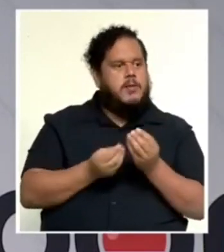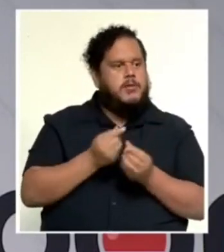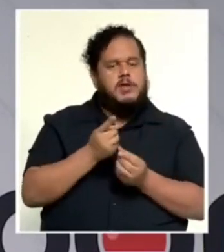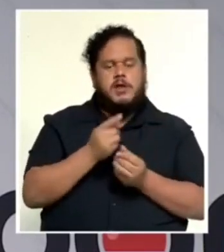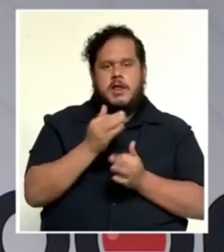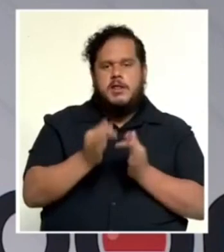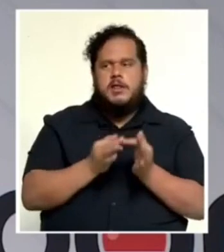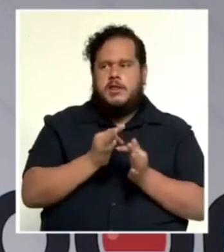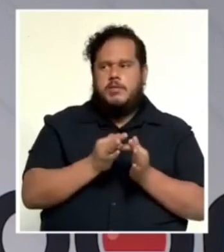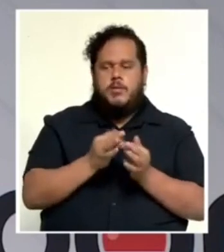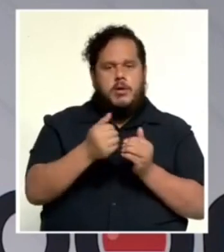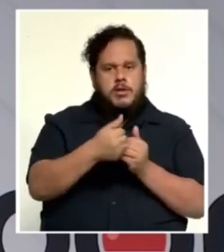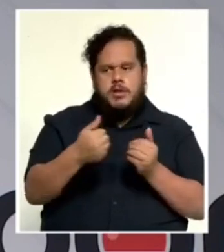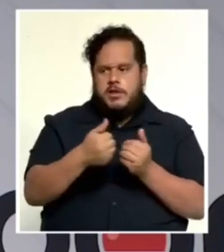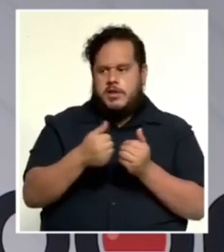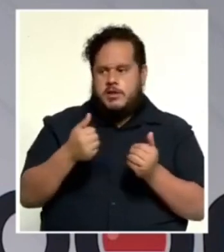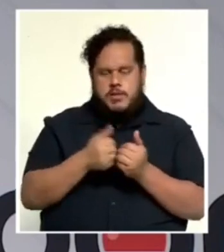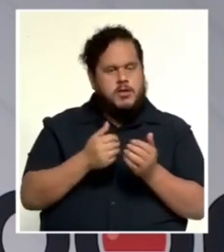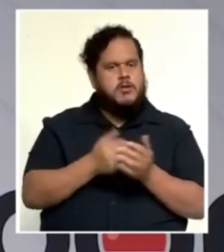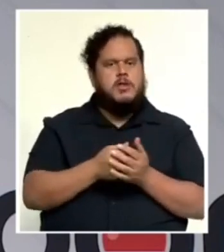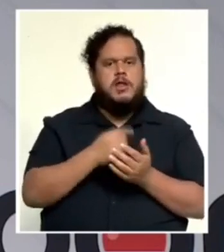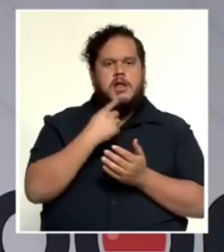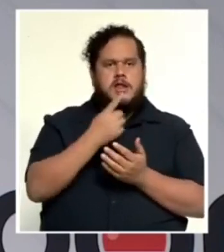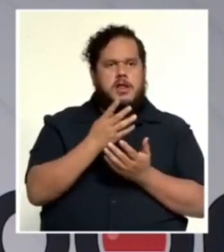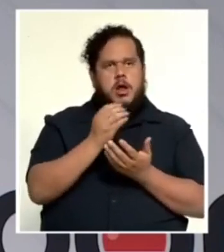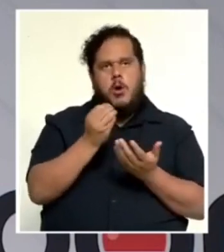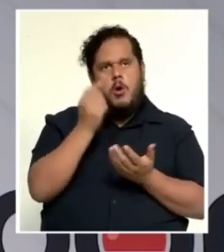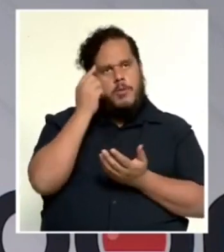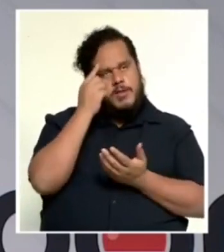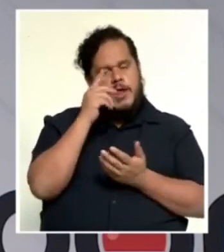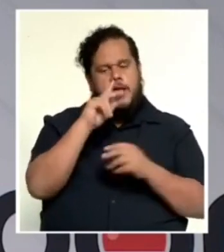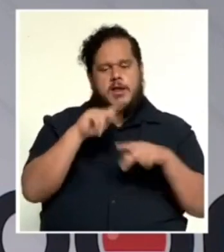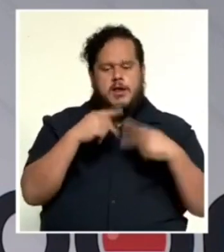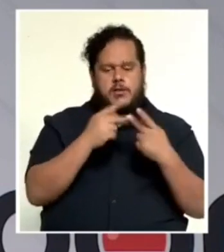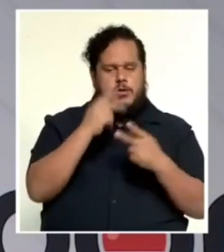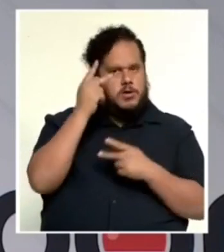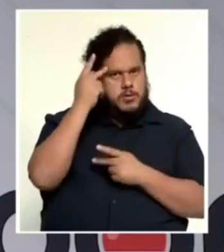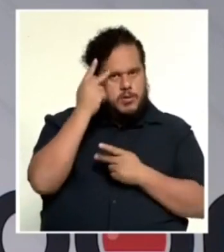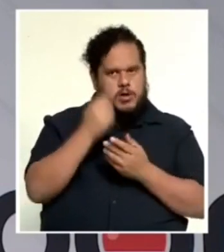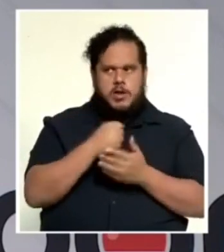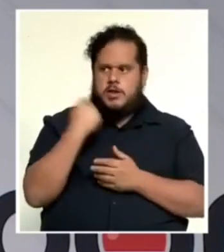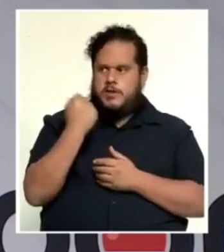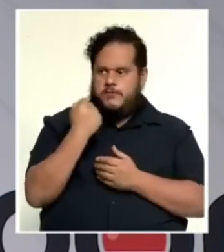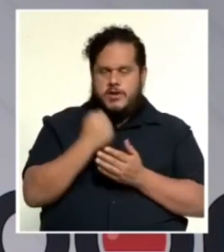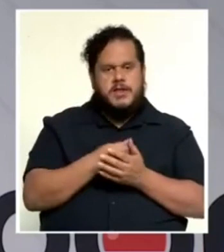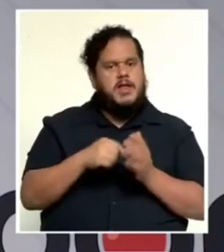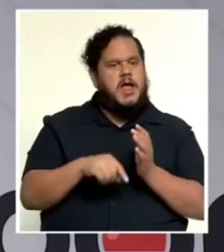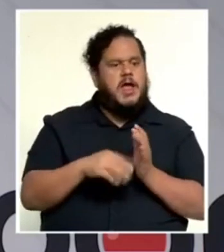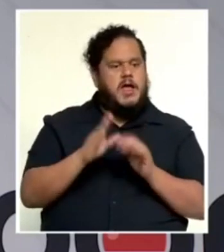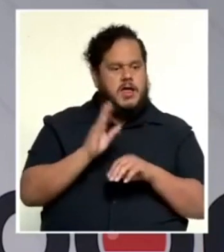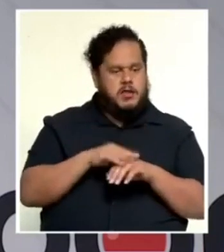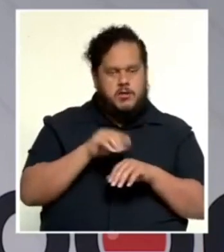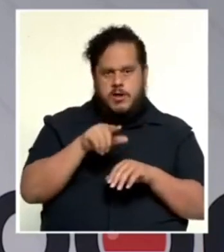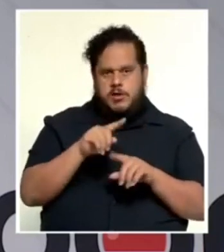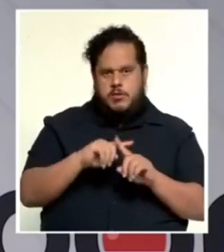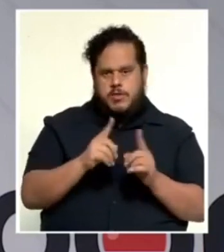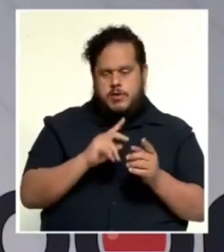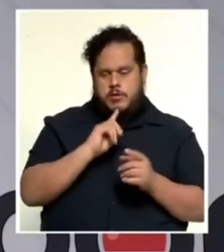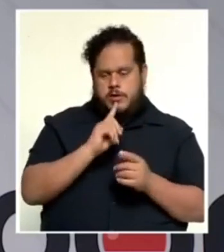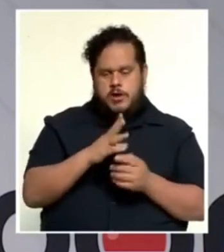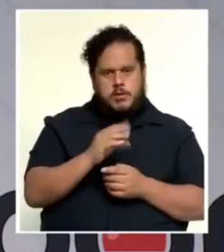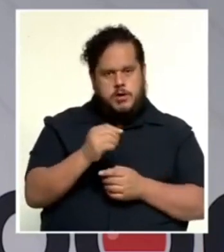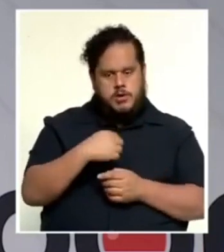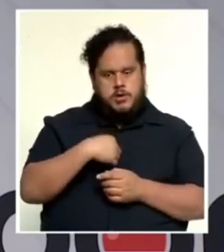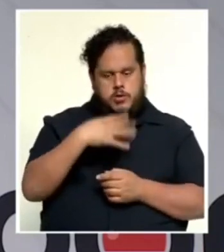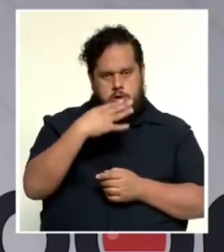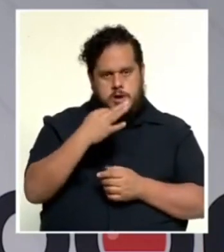tipo de segmentos, decir que quizá o suponer que los partidos políticos se encuentran fuertes a ese respecto. Pero mire, lo cierto y lo que